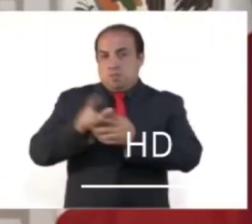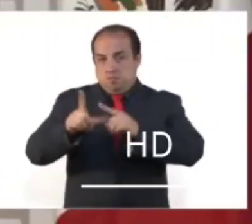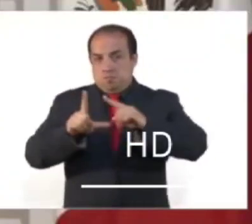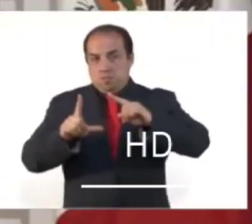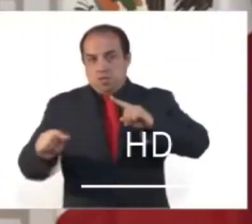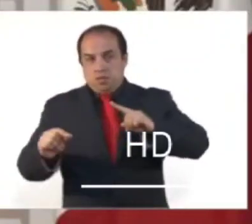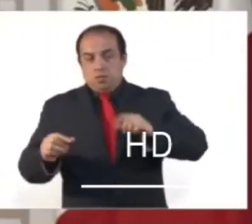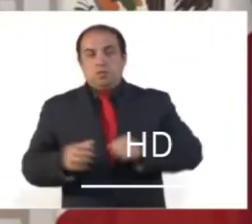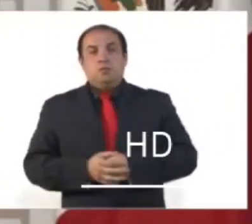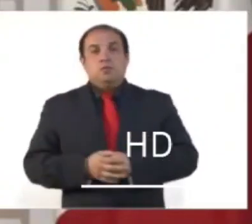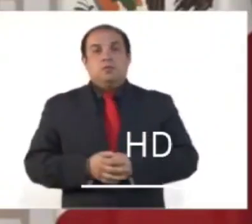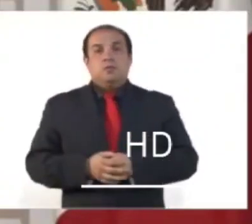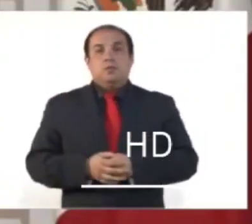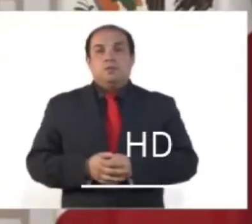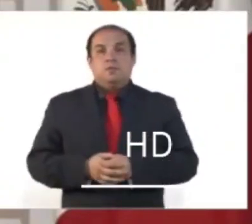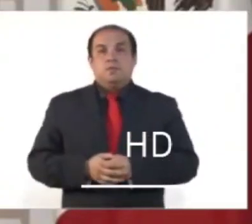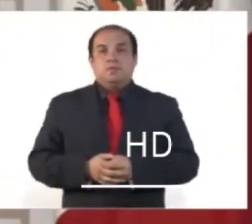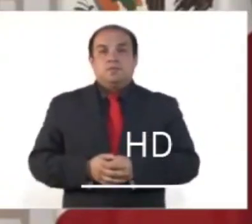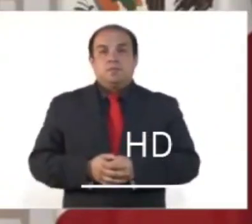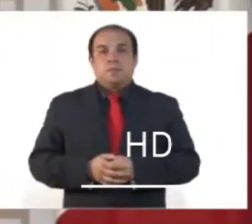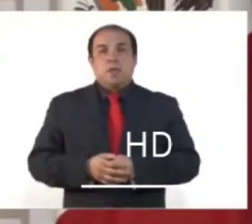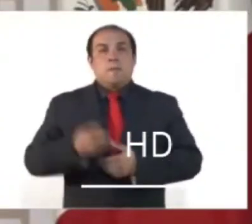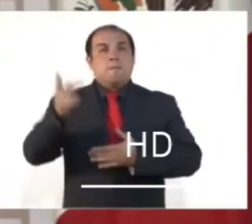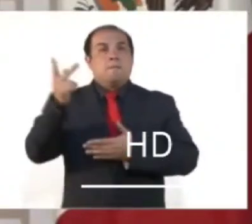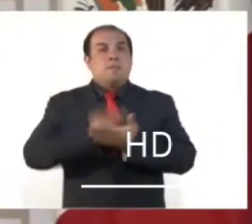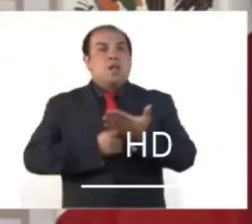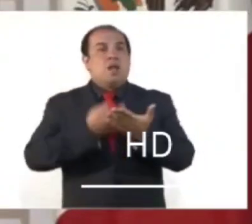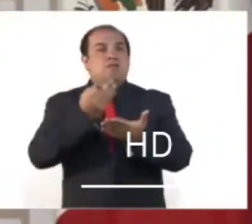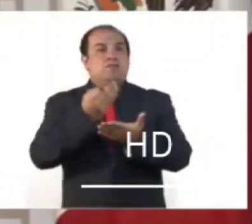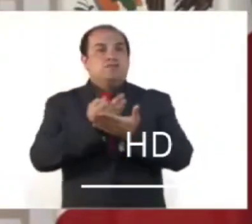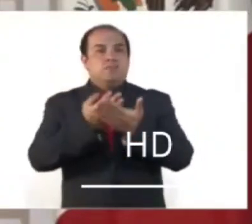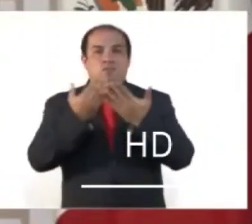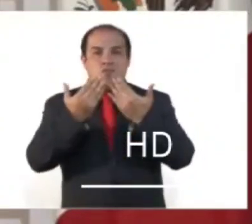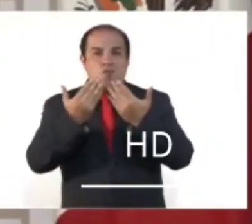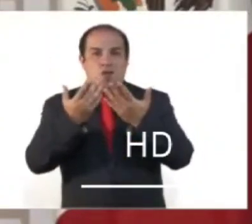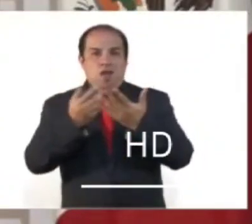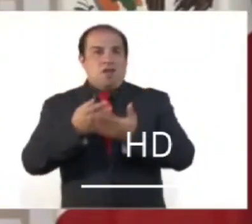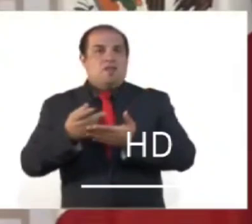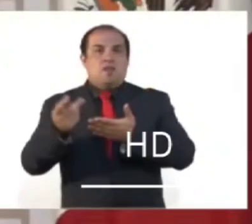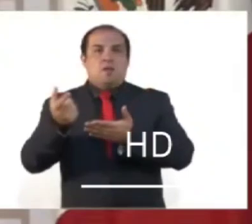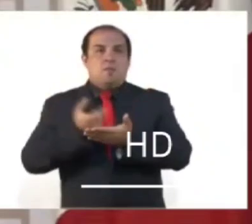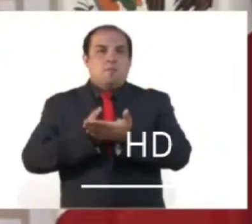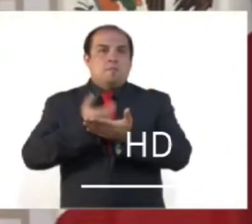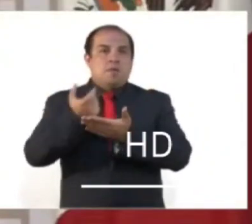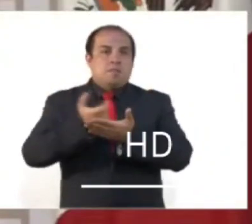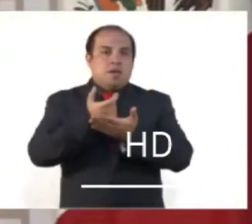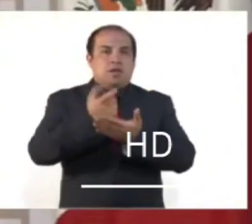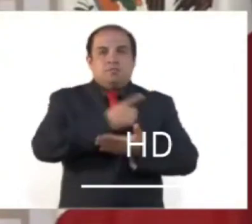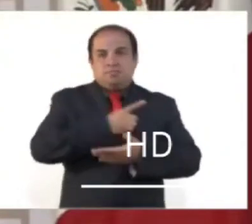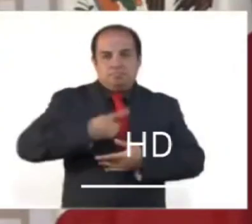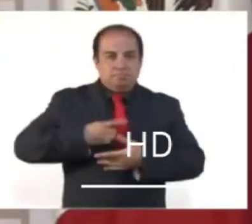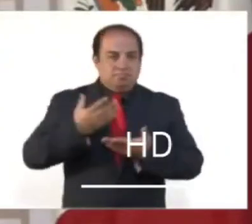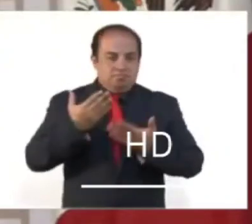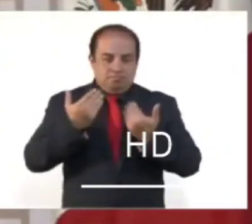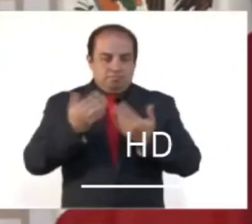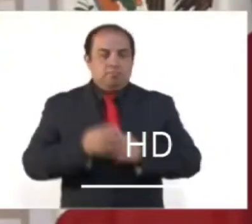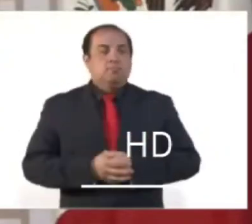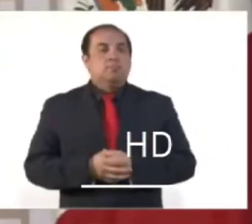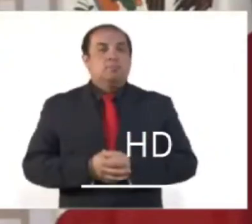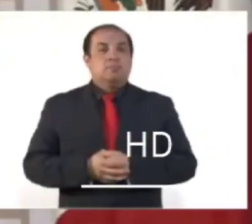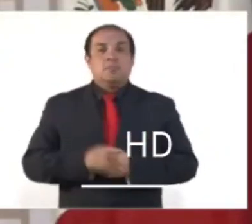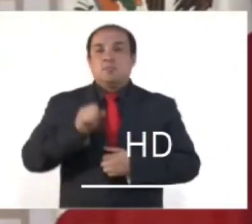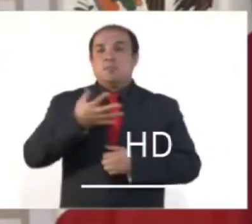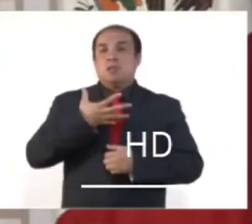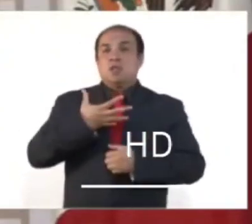Endeudarse no ha sido estrategia de financiamiento. Luego, tenemos una buena